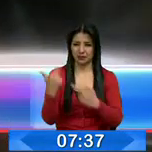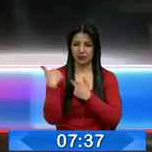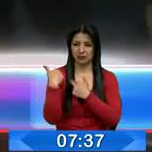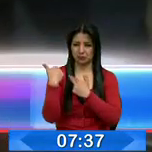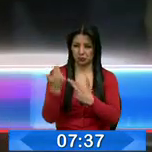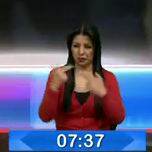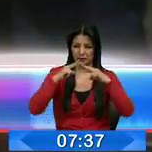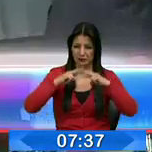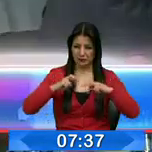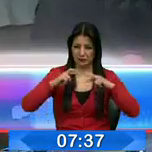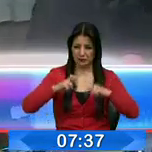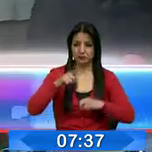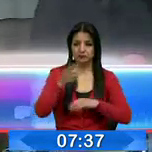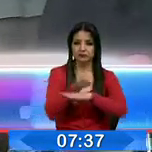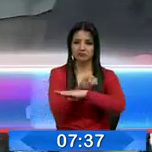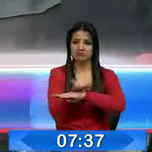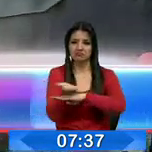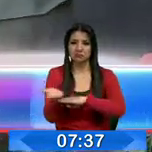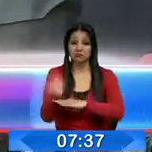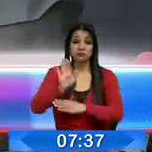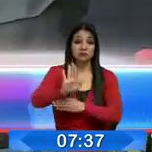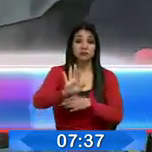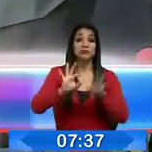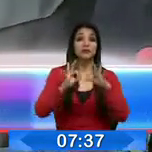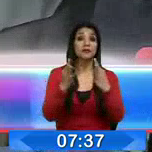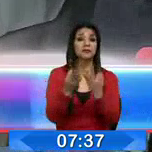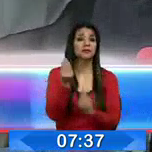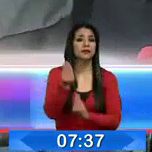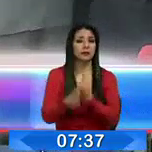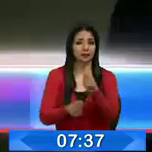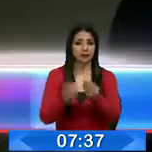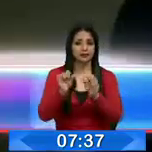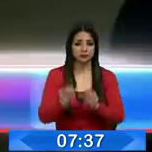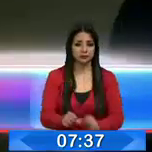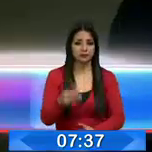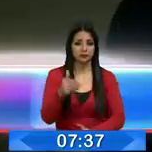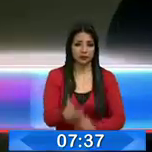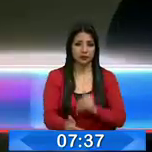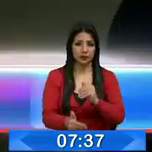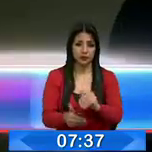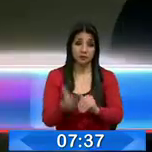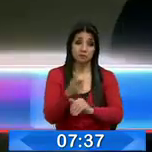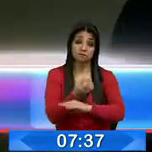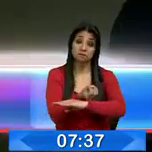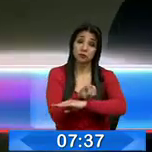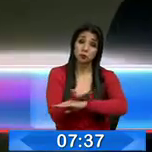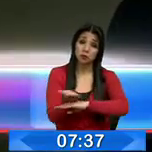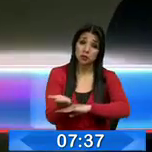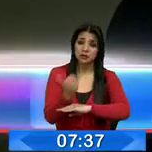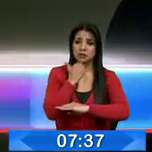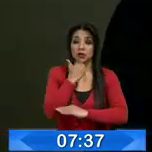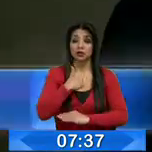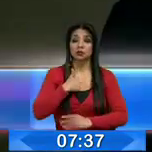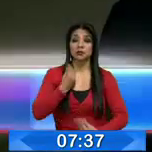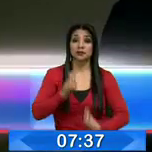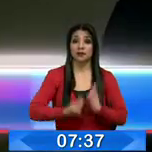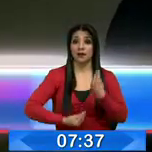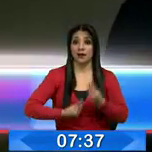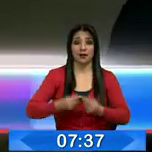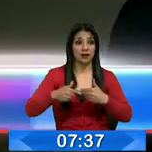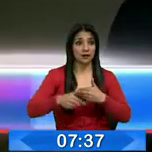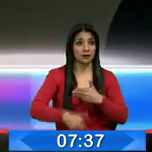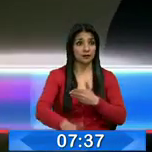dará recomendaciones de qué pasos pueden tomar los familiares. Nos dirán, nos recomendarán qué pasos vamos a